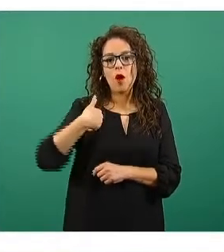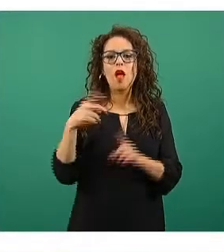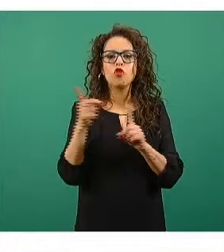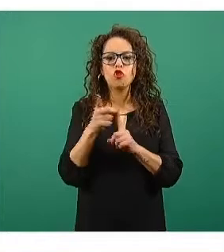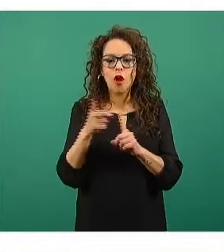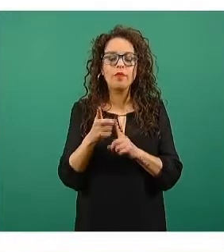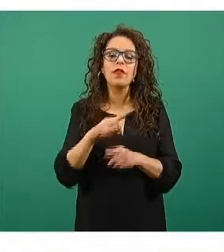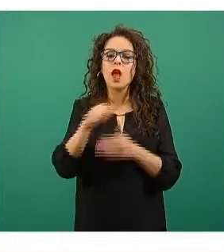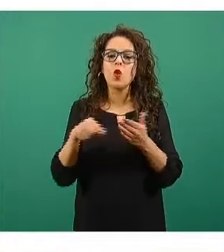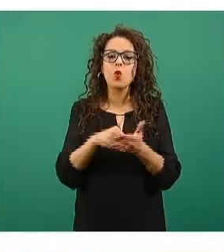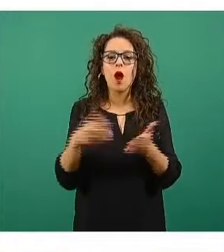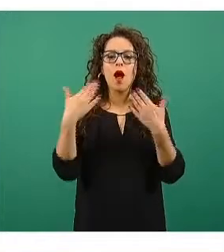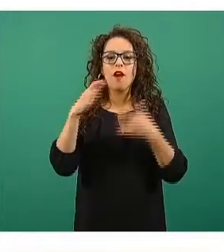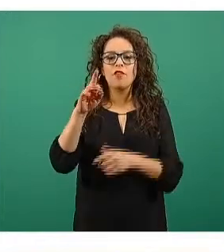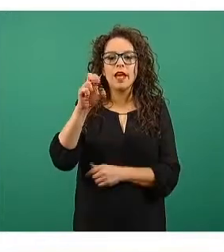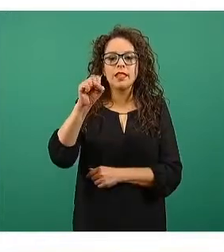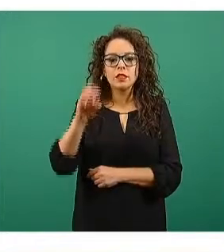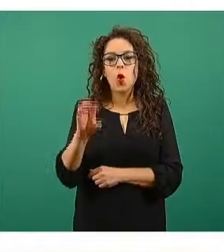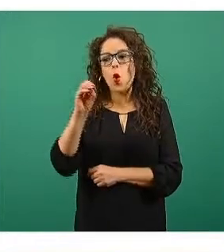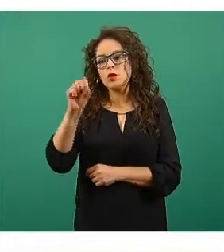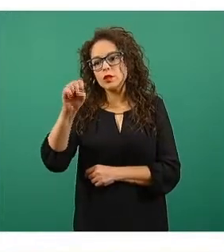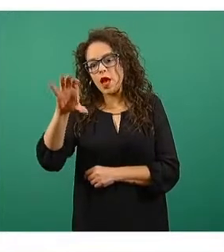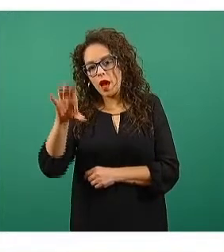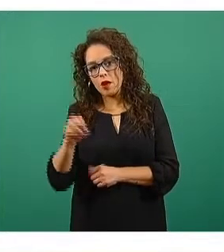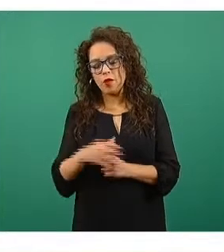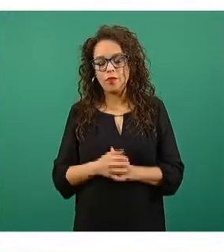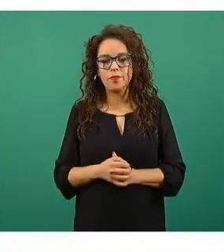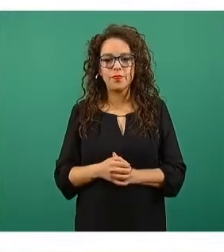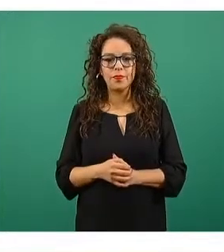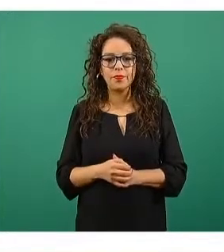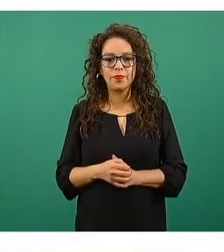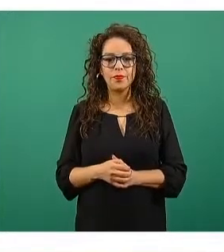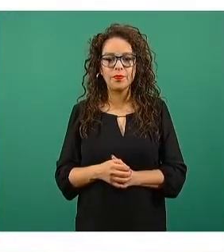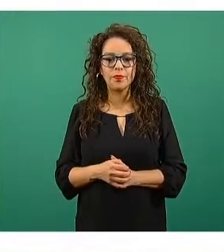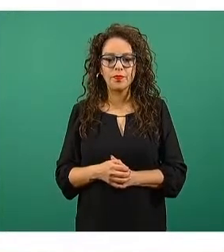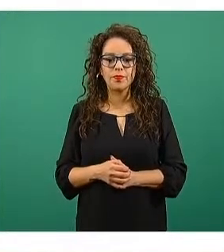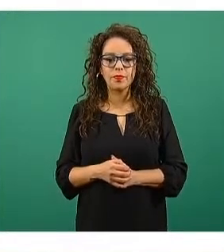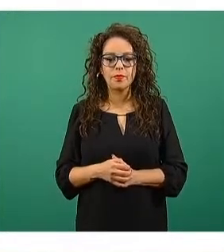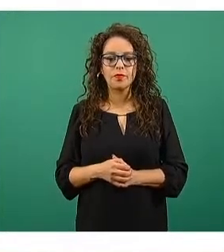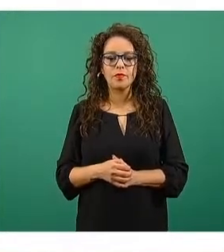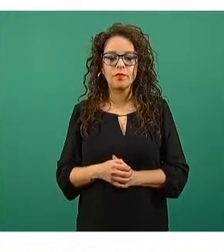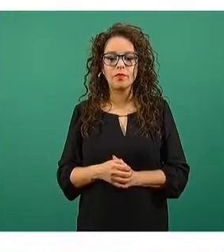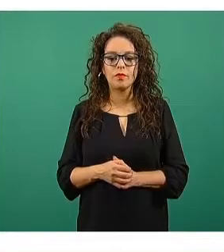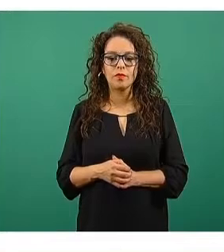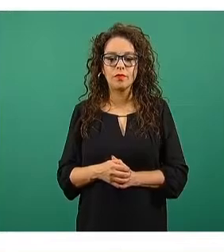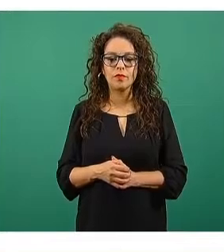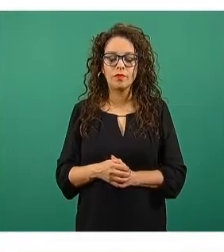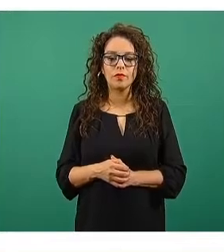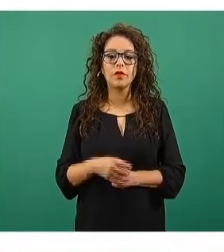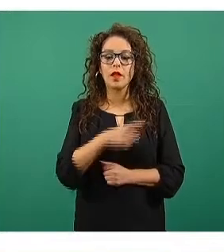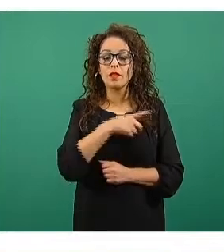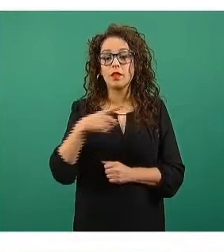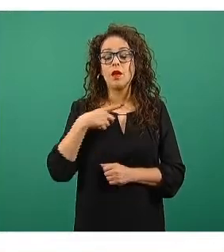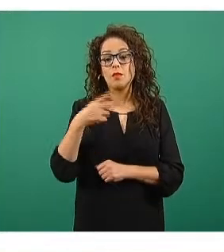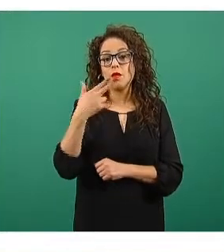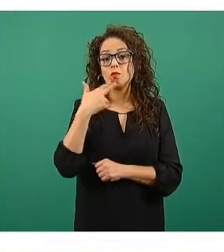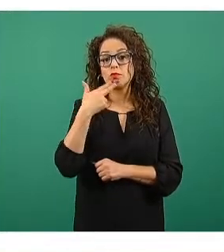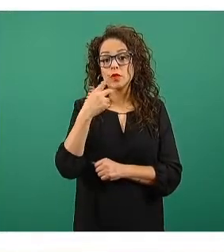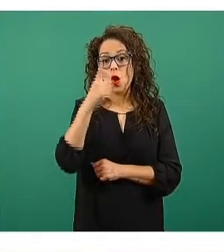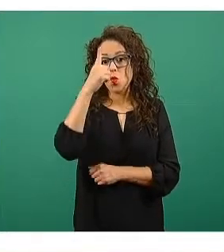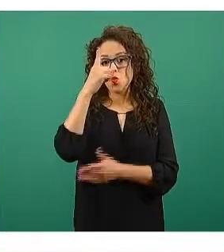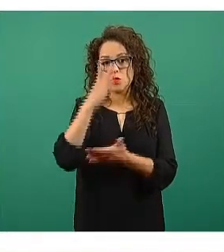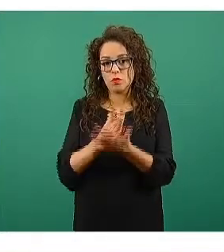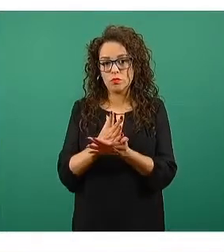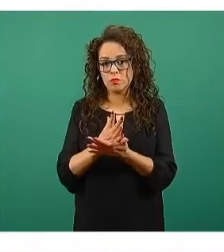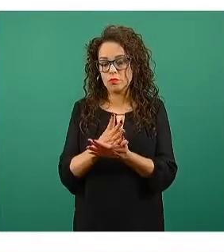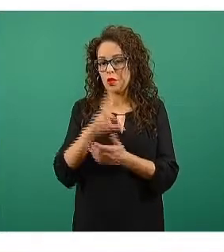frescos, en lugares secos y recordar que el condón se debe usar uno a la vez, no hay que